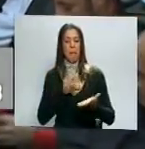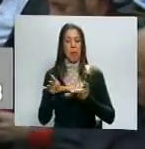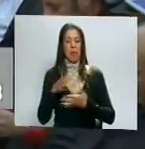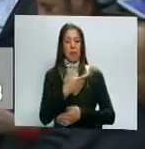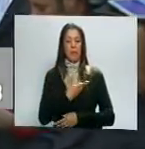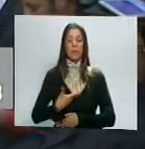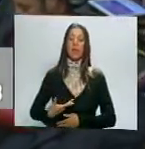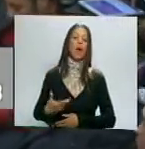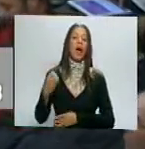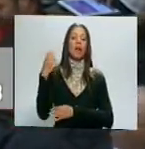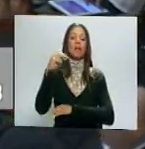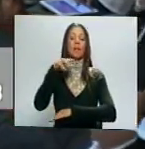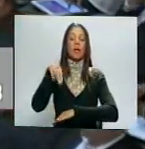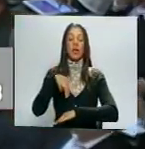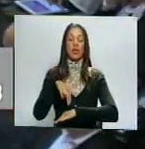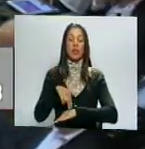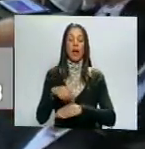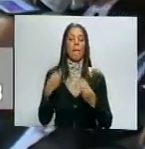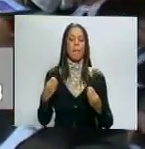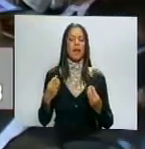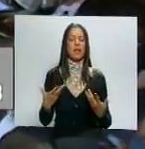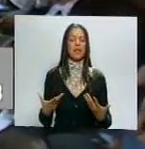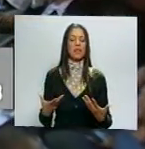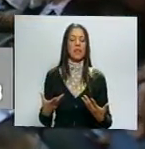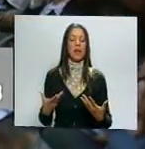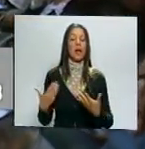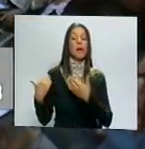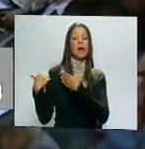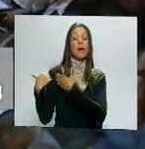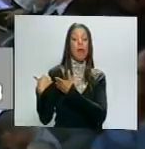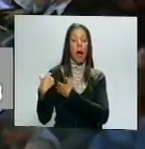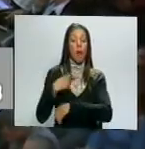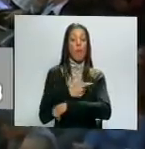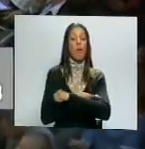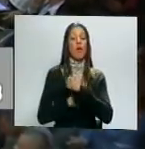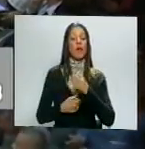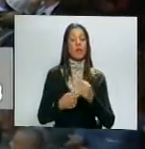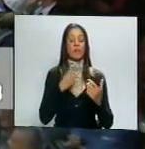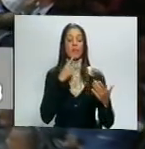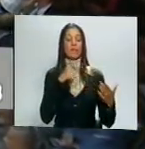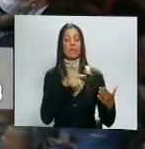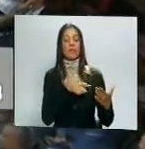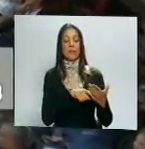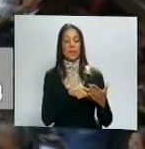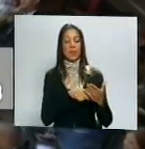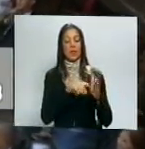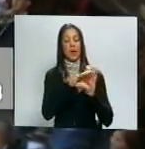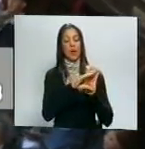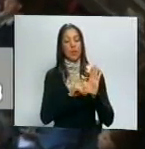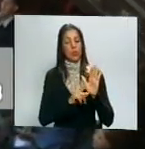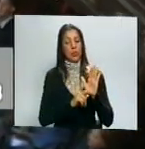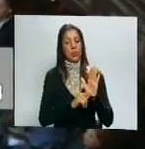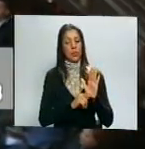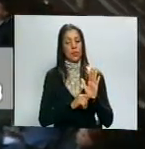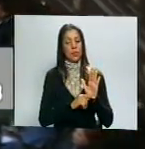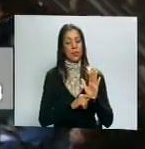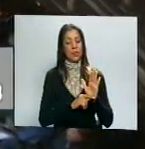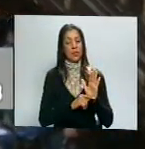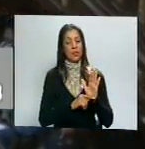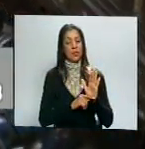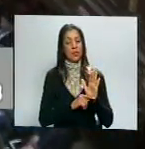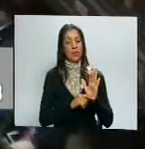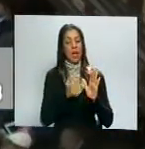Una Asamblea Nacional, la corresponsabilidad de los poderes está establecido en esta Constitución. Cada